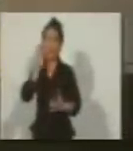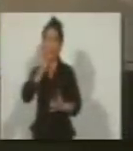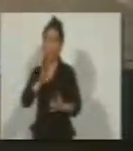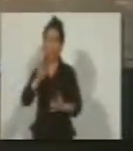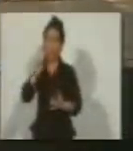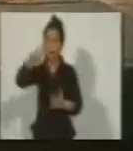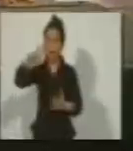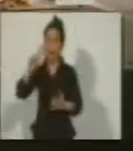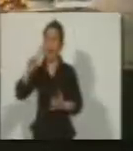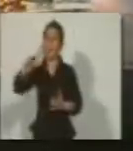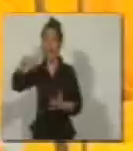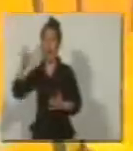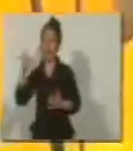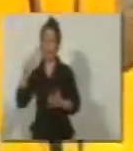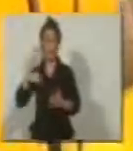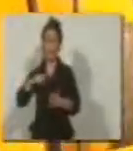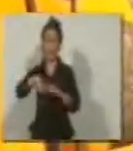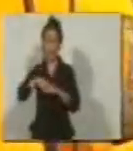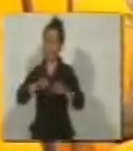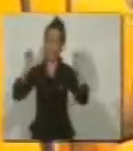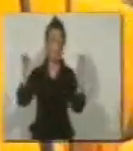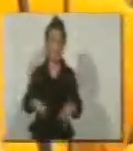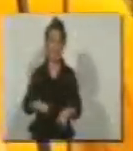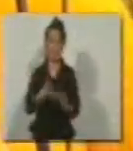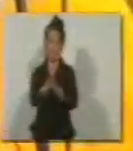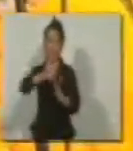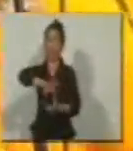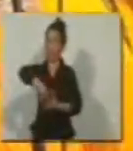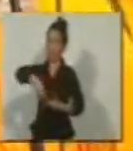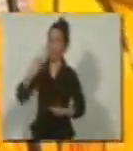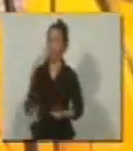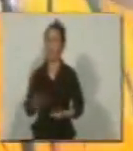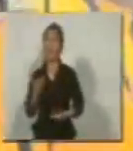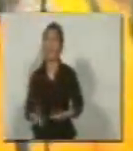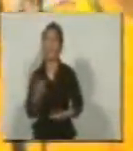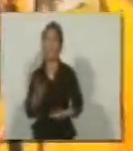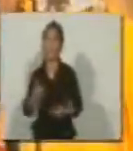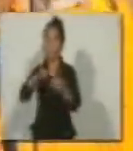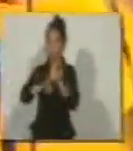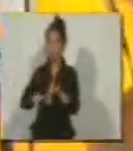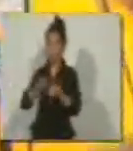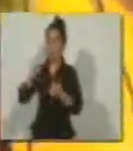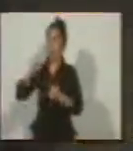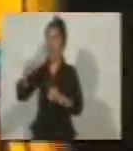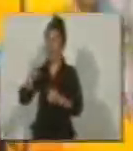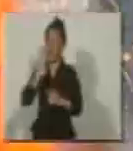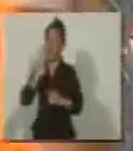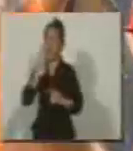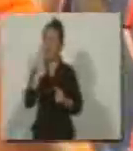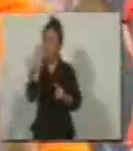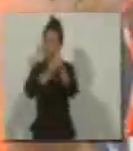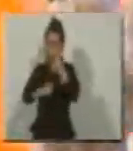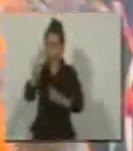fin recalcarlo en notición. Su ex marido dice que se contagió y no